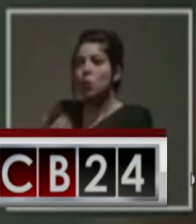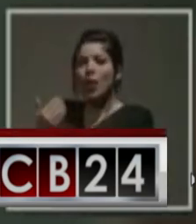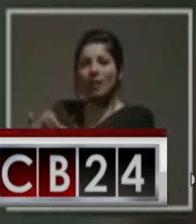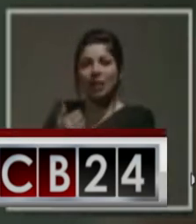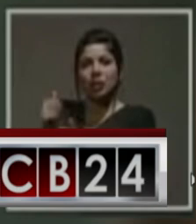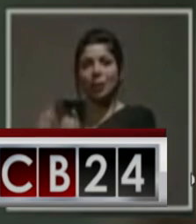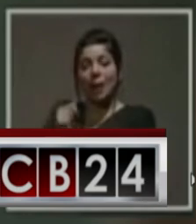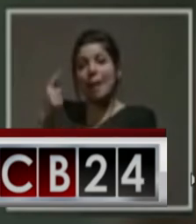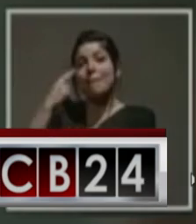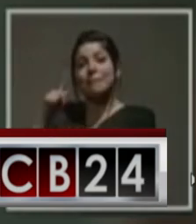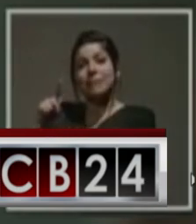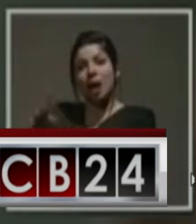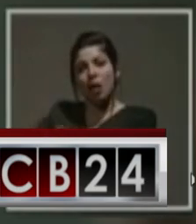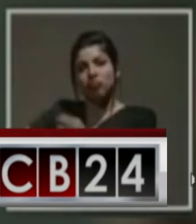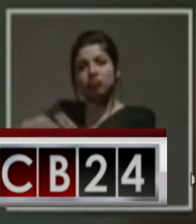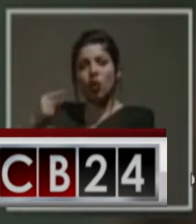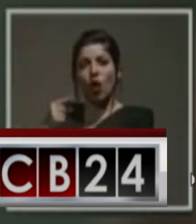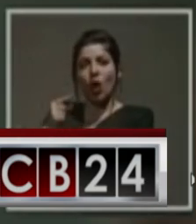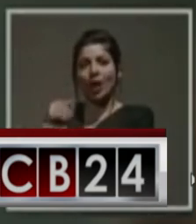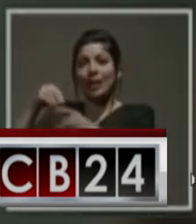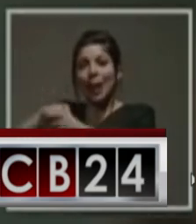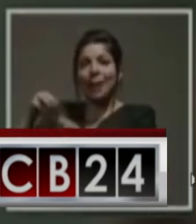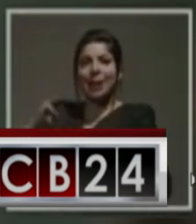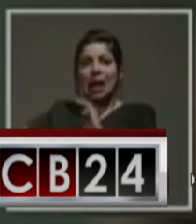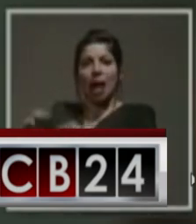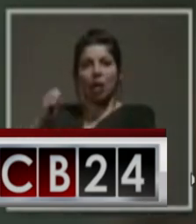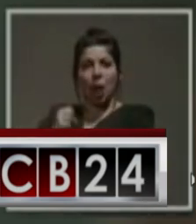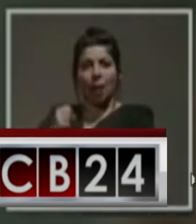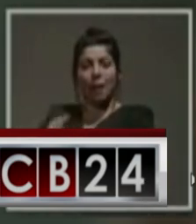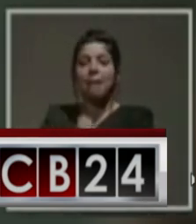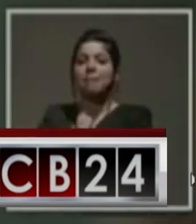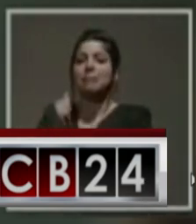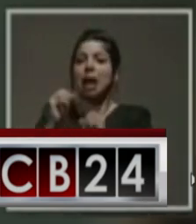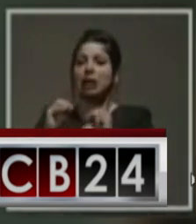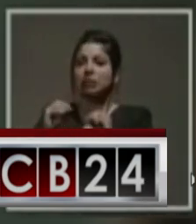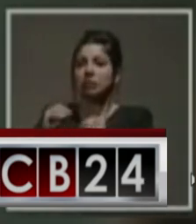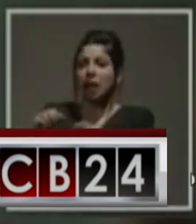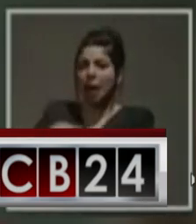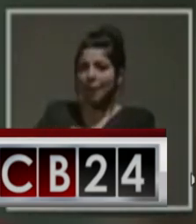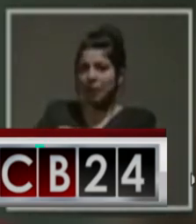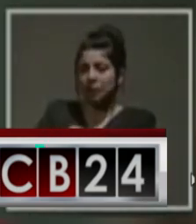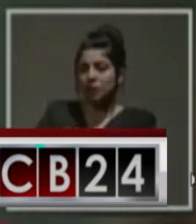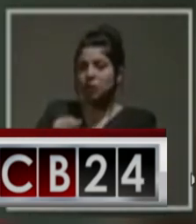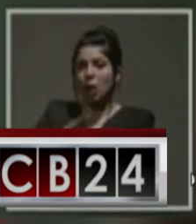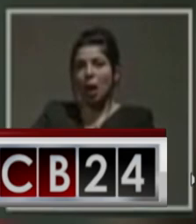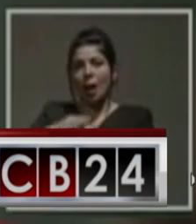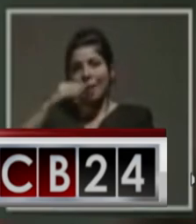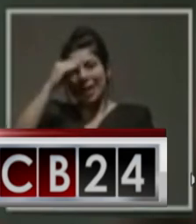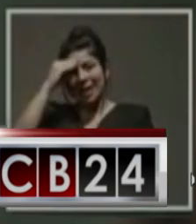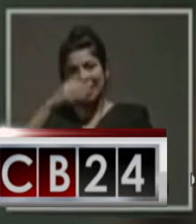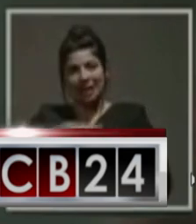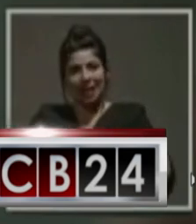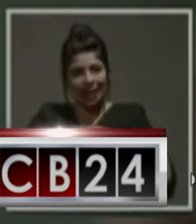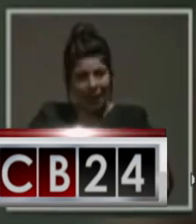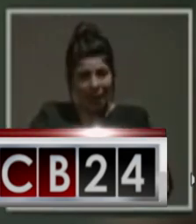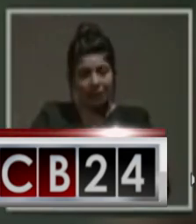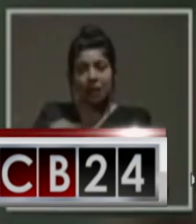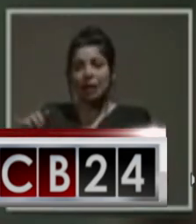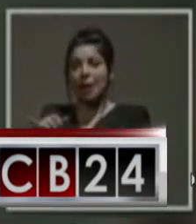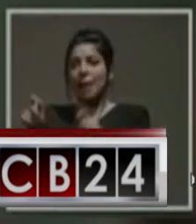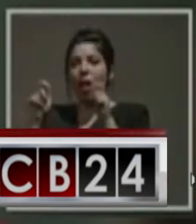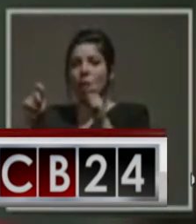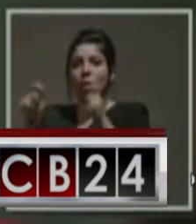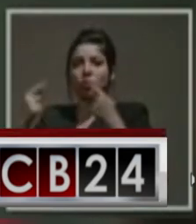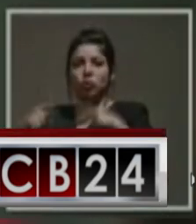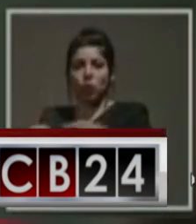para incorporarse adecuadamente en el mercado laboral, mayor capacitación, el aprendizaje del inglés y también la educación